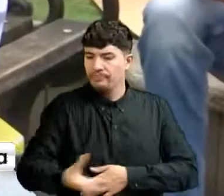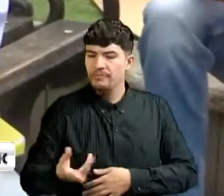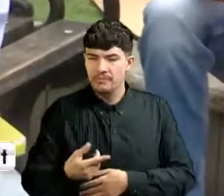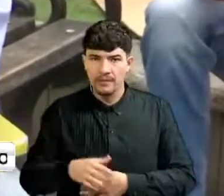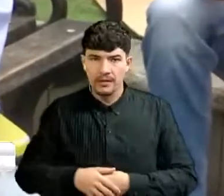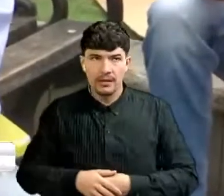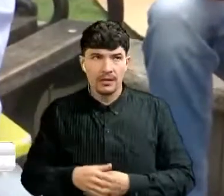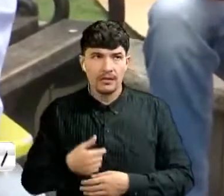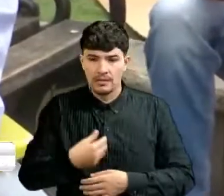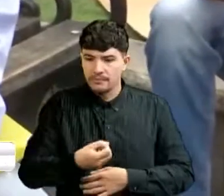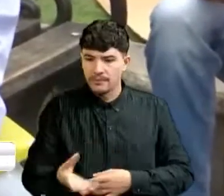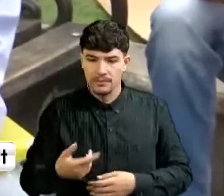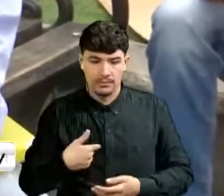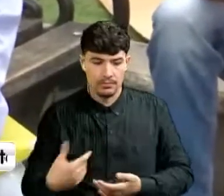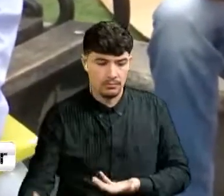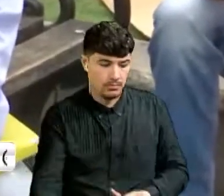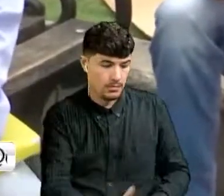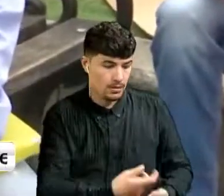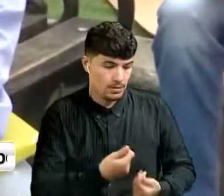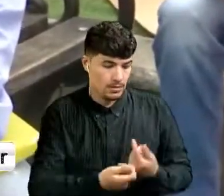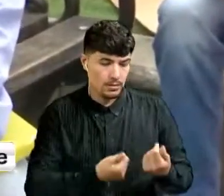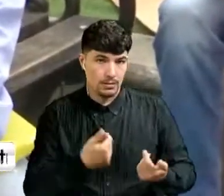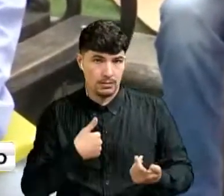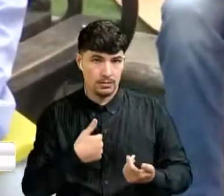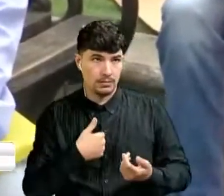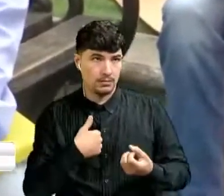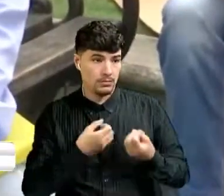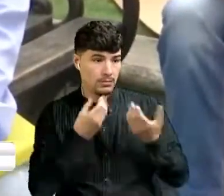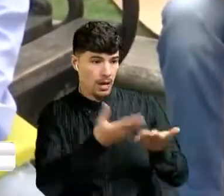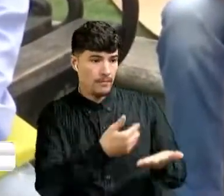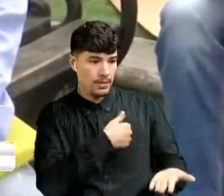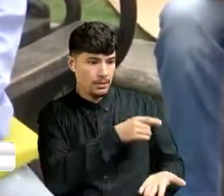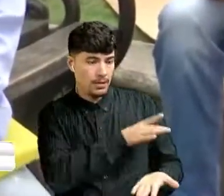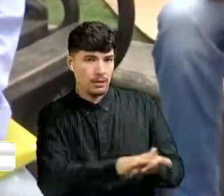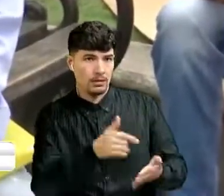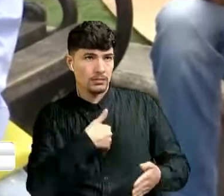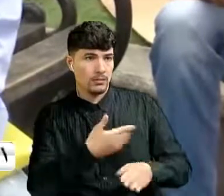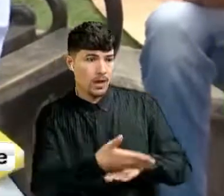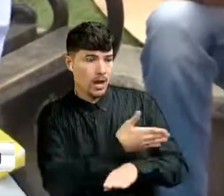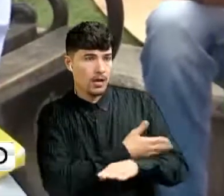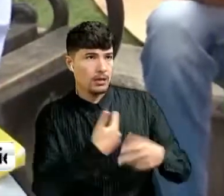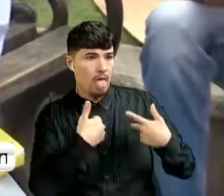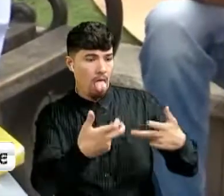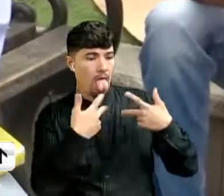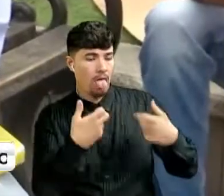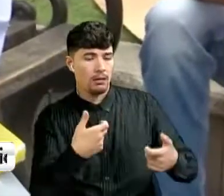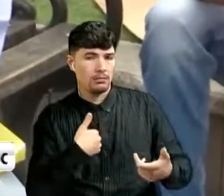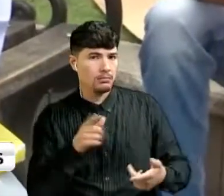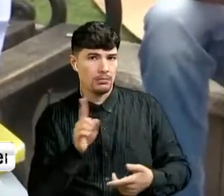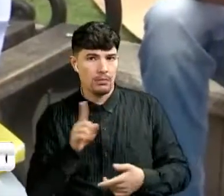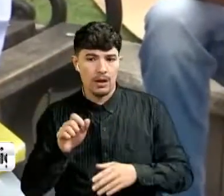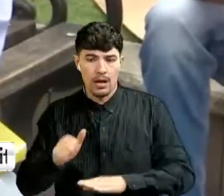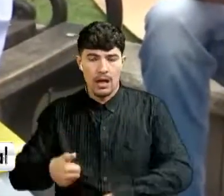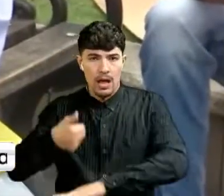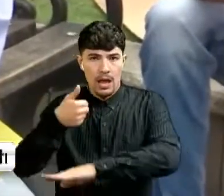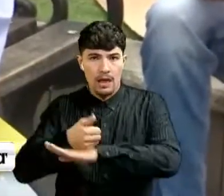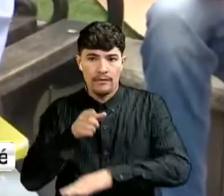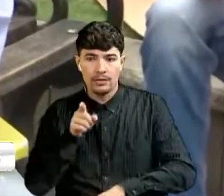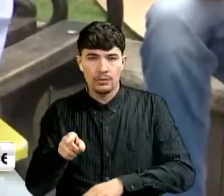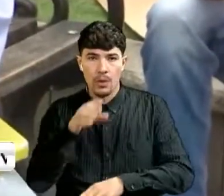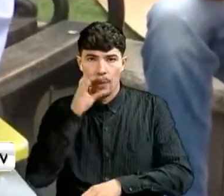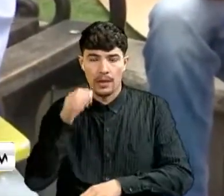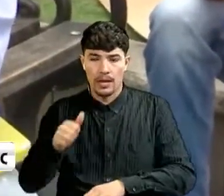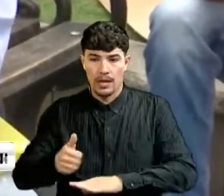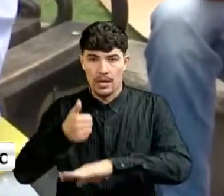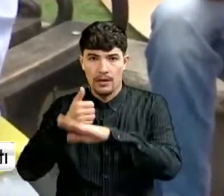así inter frente yo recoge mi dinero pues obviamente no me va regala mi grado independiente que me había explotado el jefe o sea no le